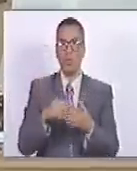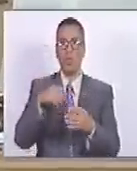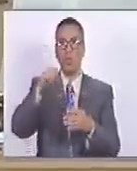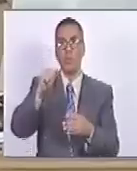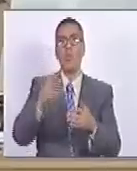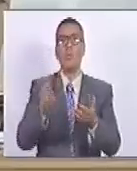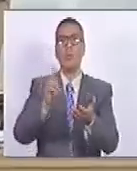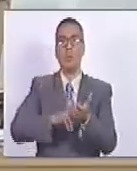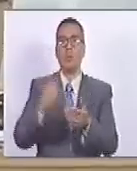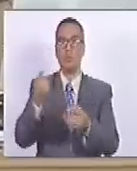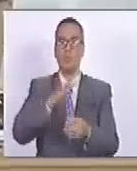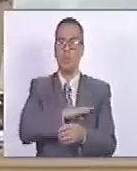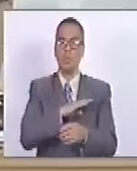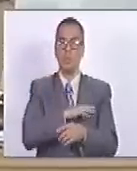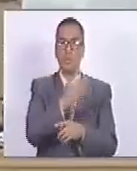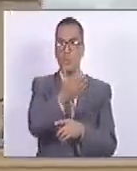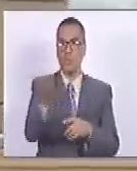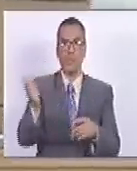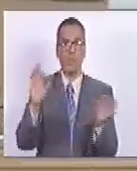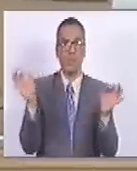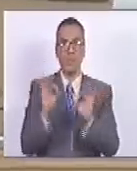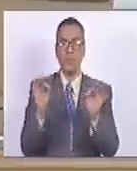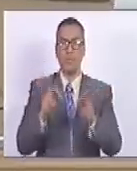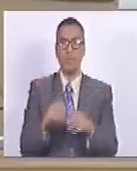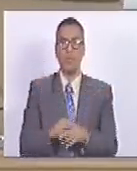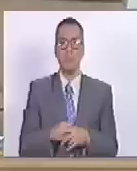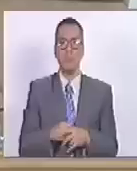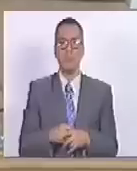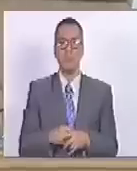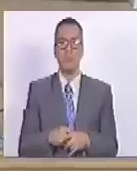ladrones, devuélvanlos. Son nuestros, no son de ustedes.